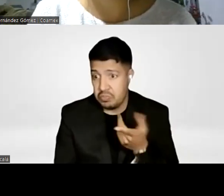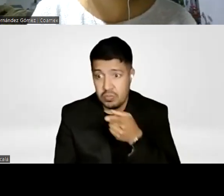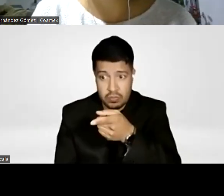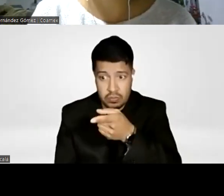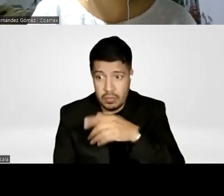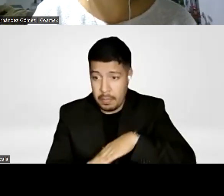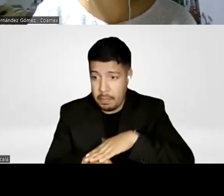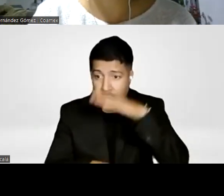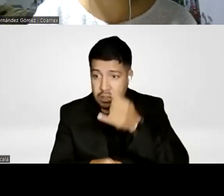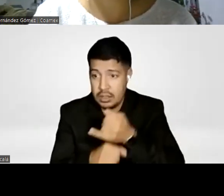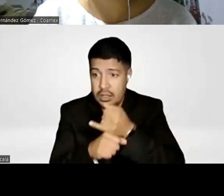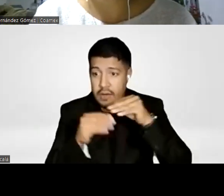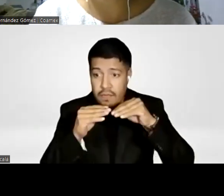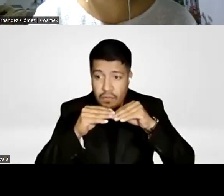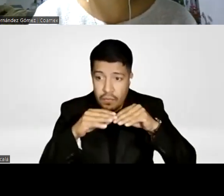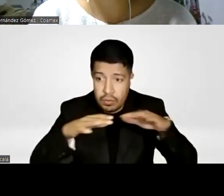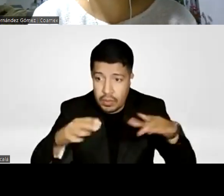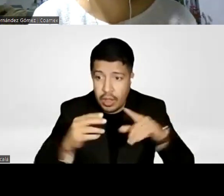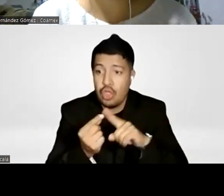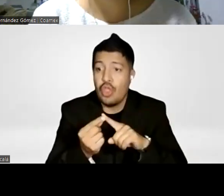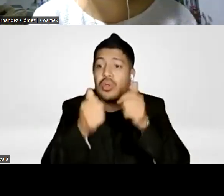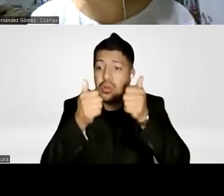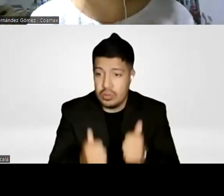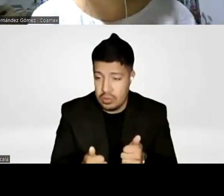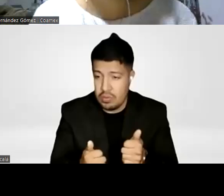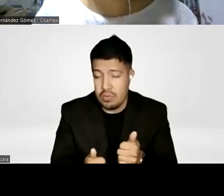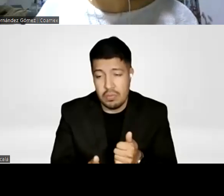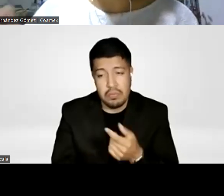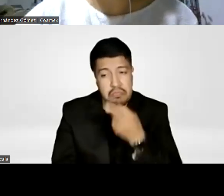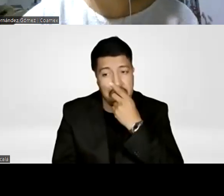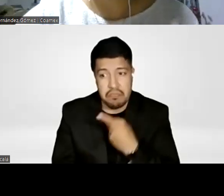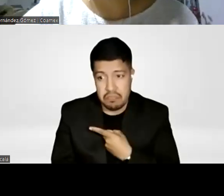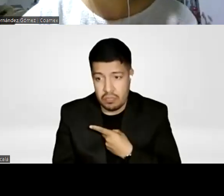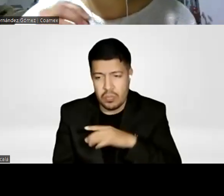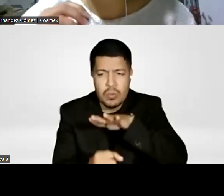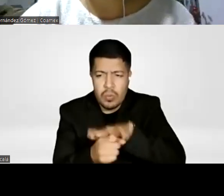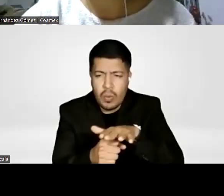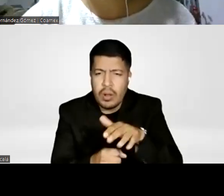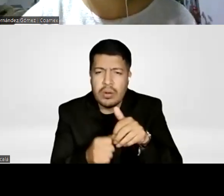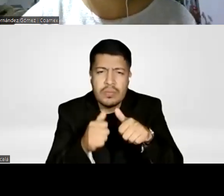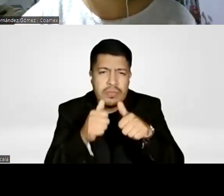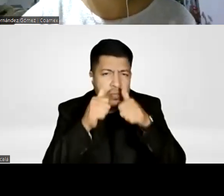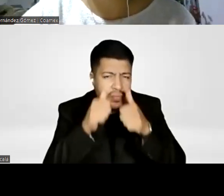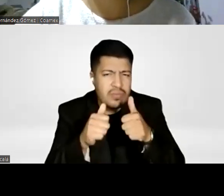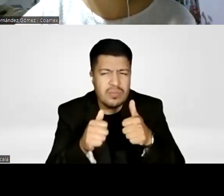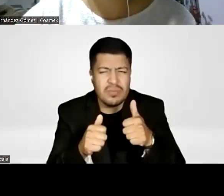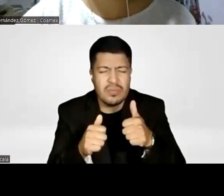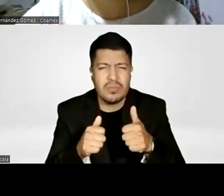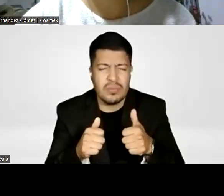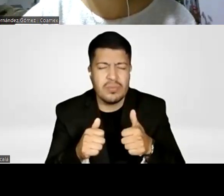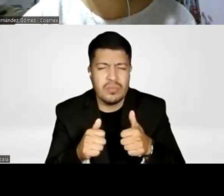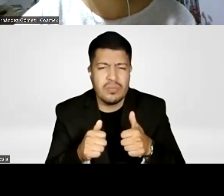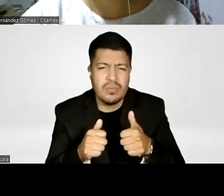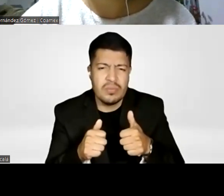de información de dónde te encuentras, qué tipo de atención específica o qué síntomas específicos se han encontrado